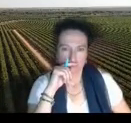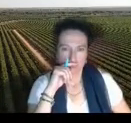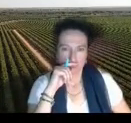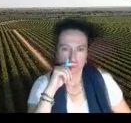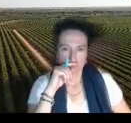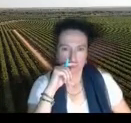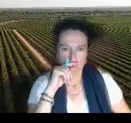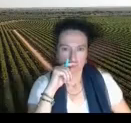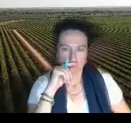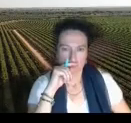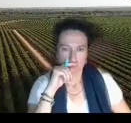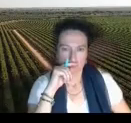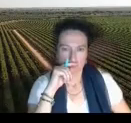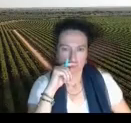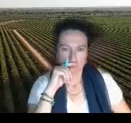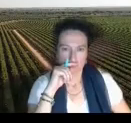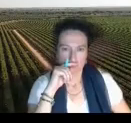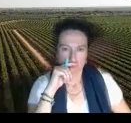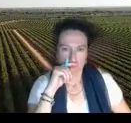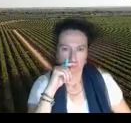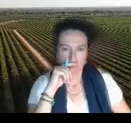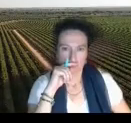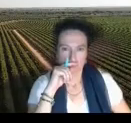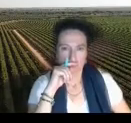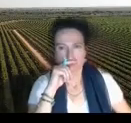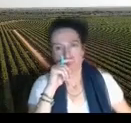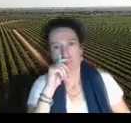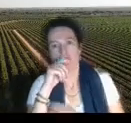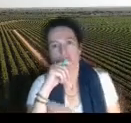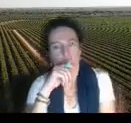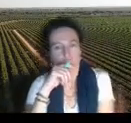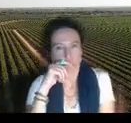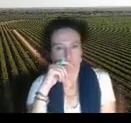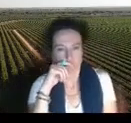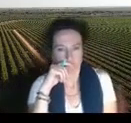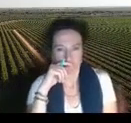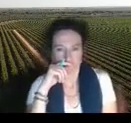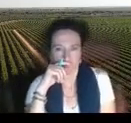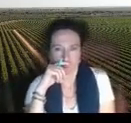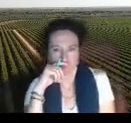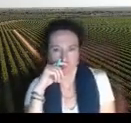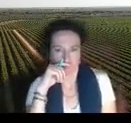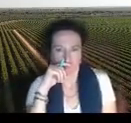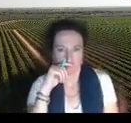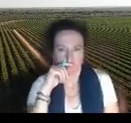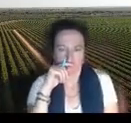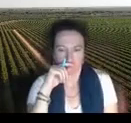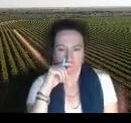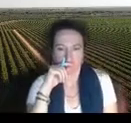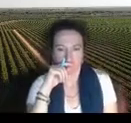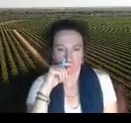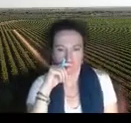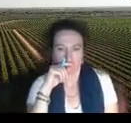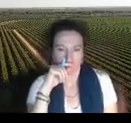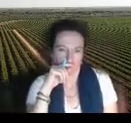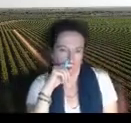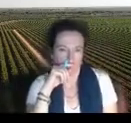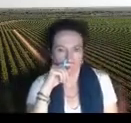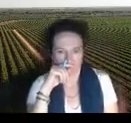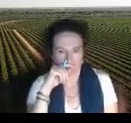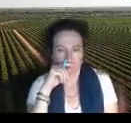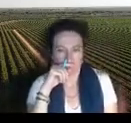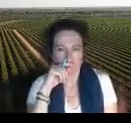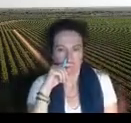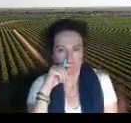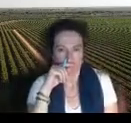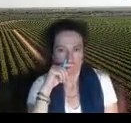bajo mi punto de vista, es temporal, puesto que hay un reglamento a nivel europeo y la Comisión se va a dar cuenta, pues, que, oye, tema